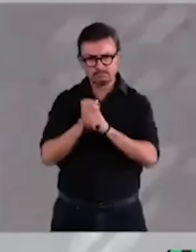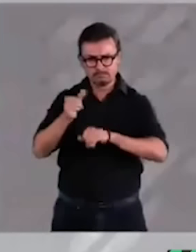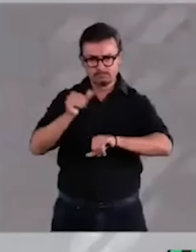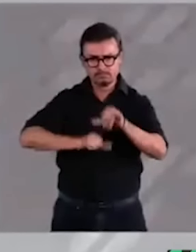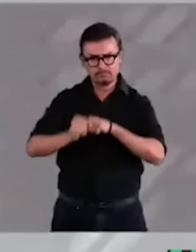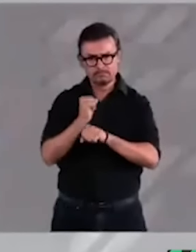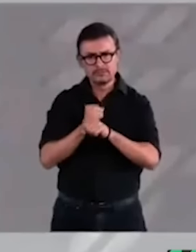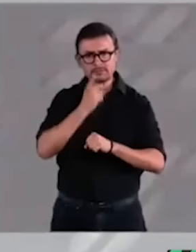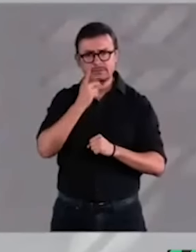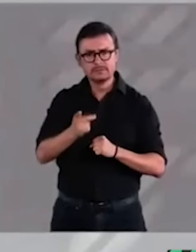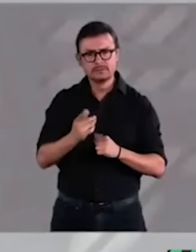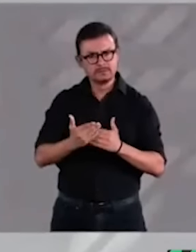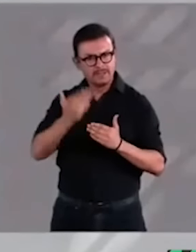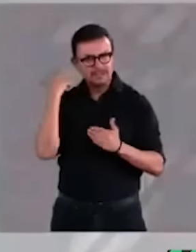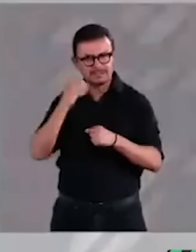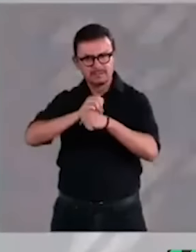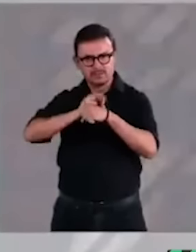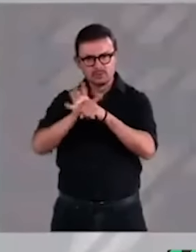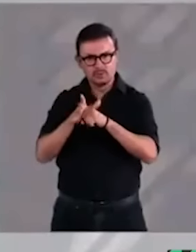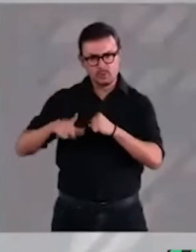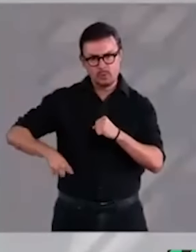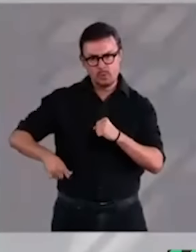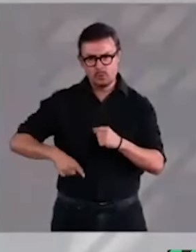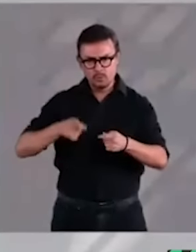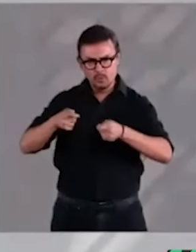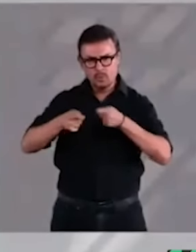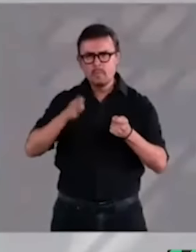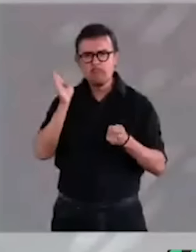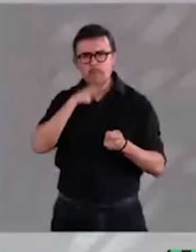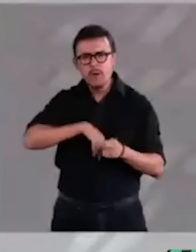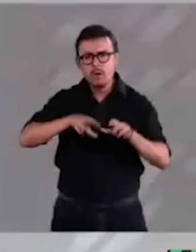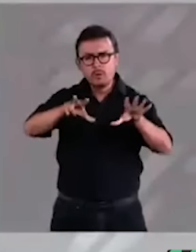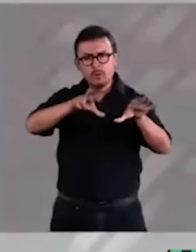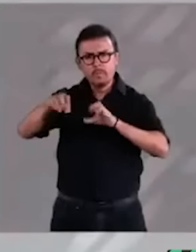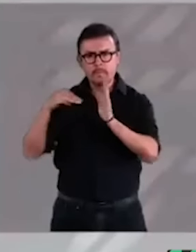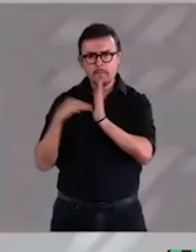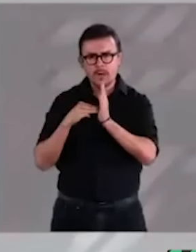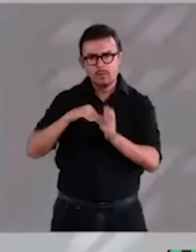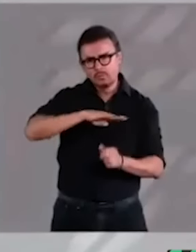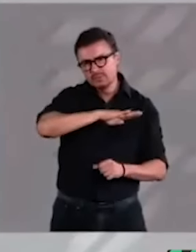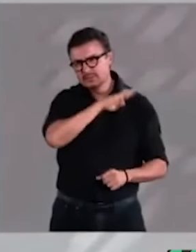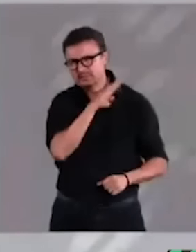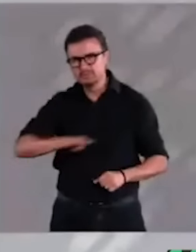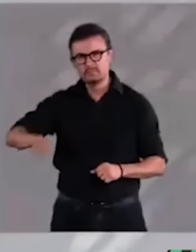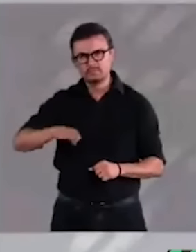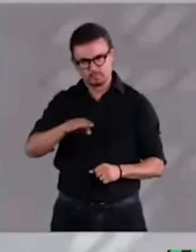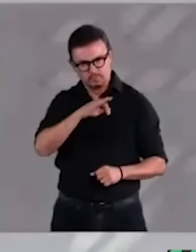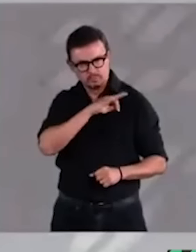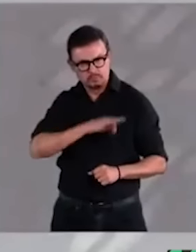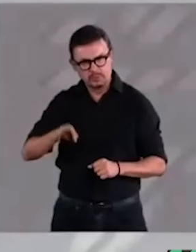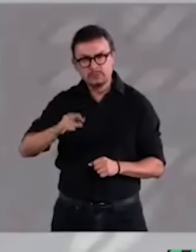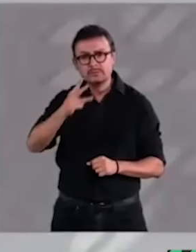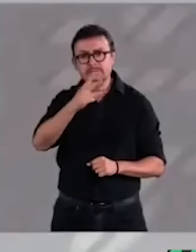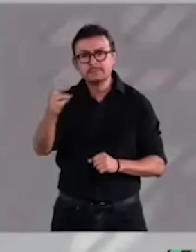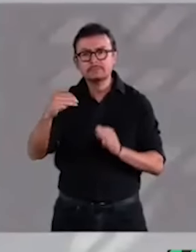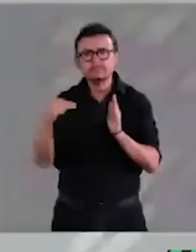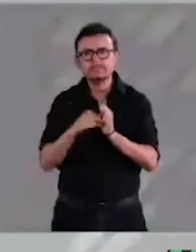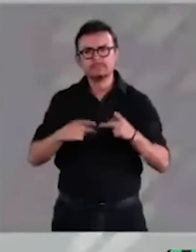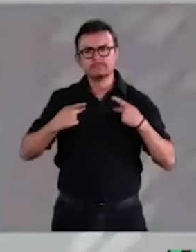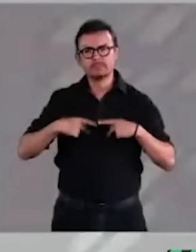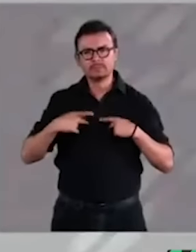pésimo manejo de la pandemia. De los 800,000 muertos, se pudo haber evitado la muerte de 300,000